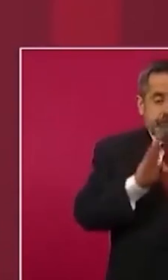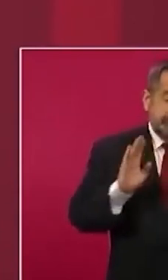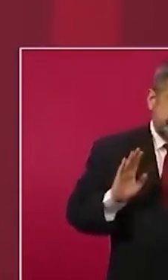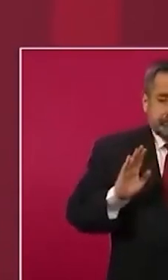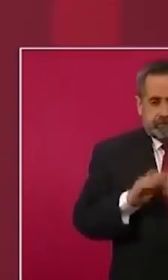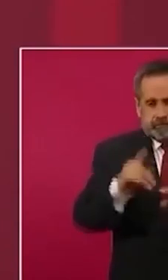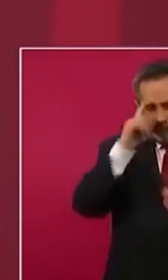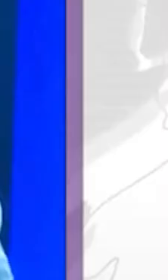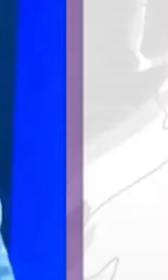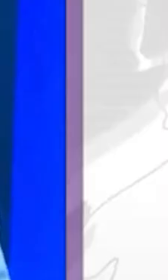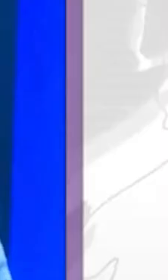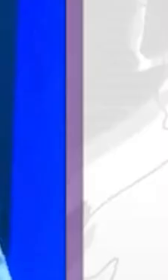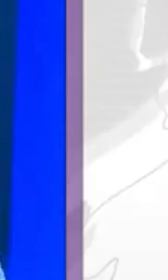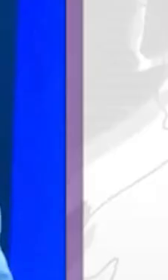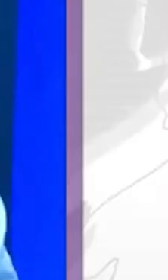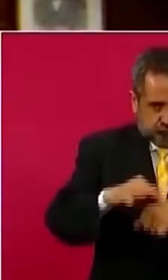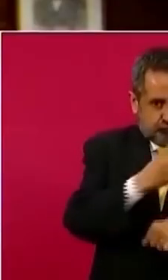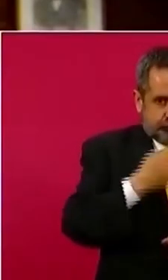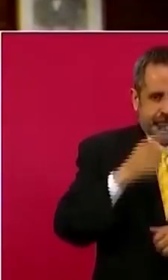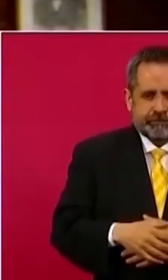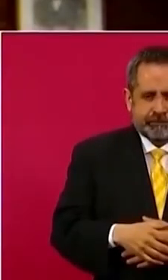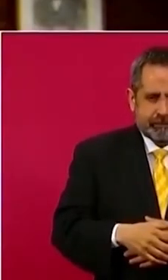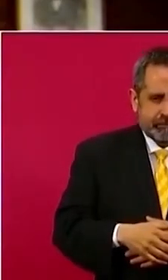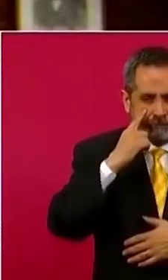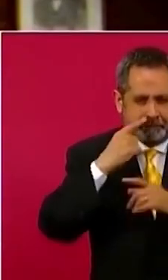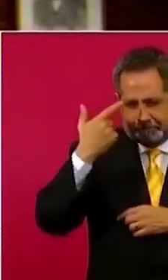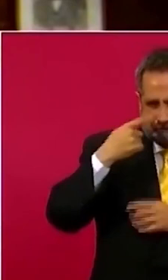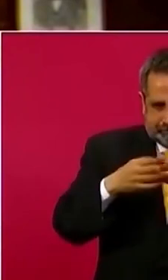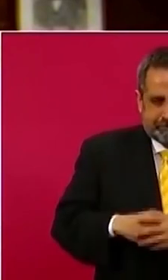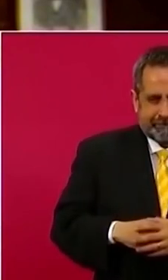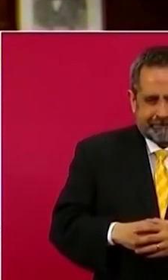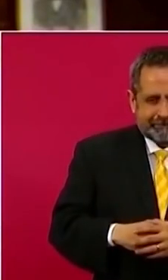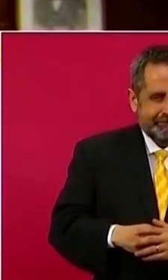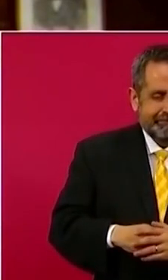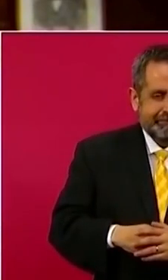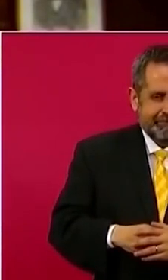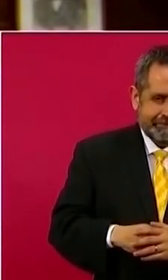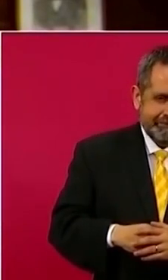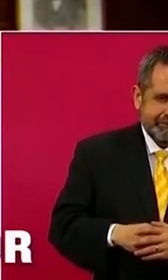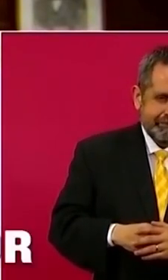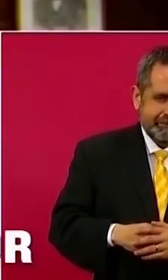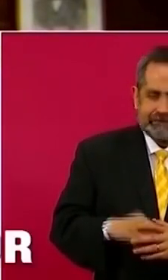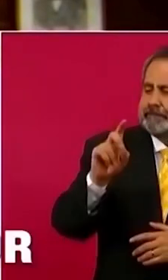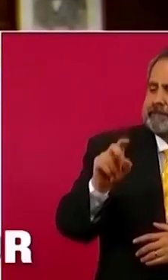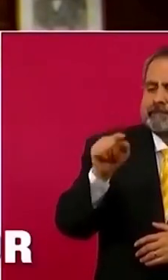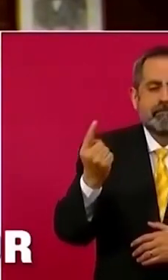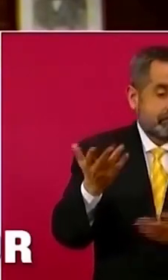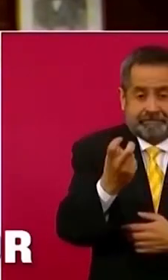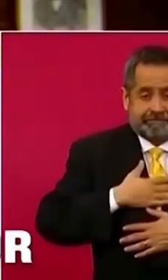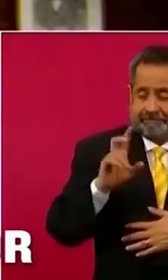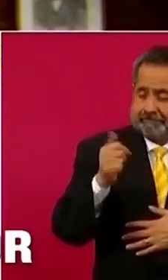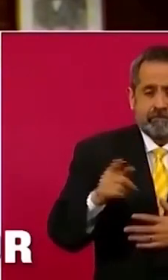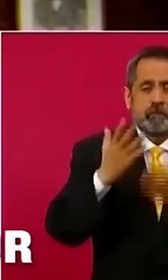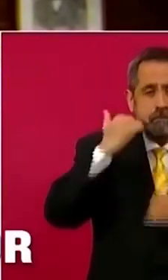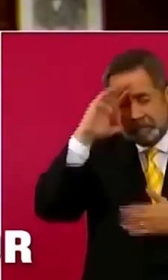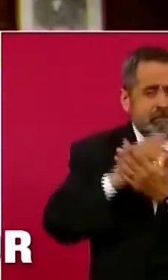pero yo creo que es gripe. Una hora más tarde, una prueba de laboratorio confirmaría lo que todos estábamos pensando,